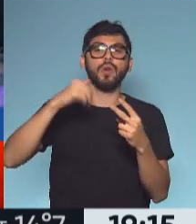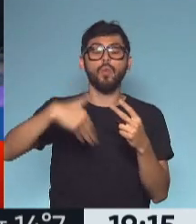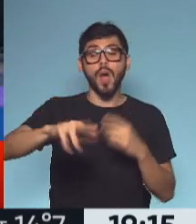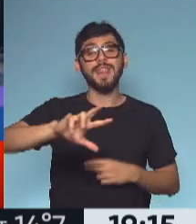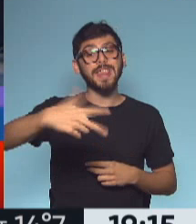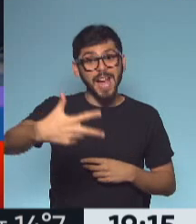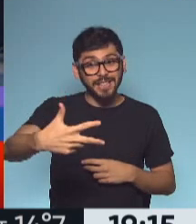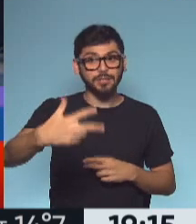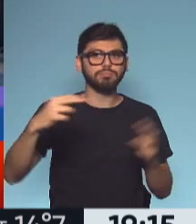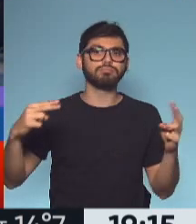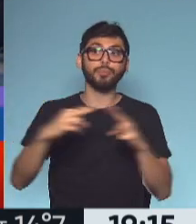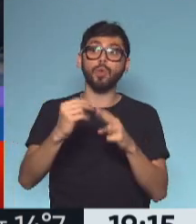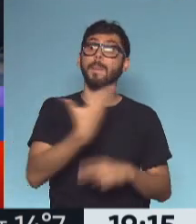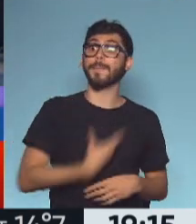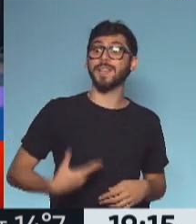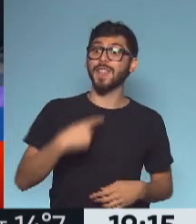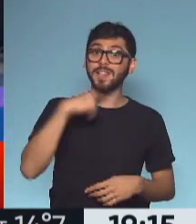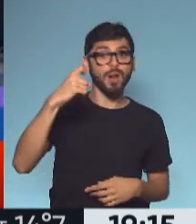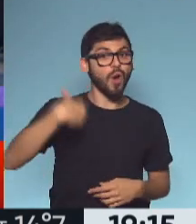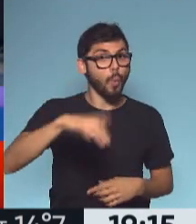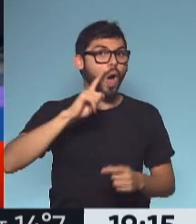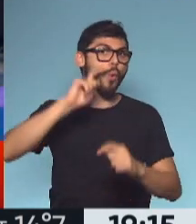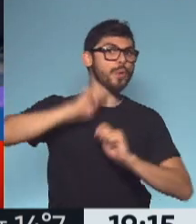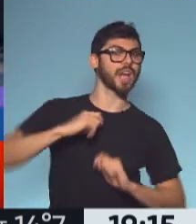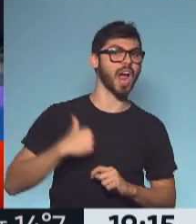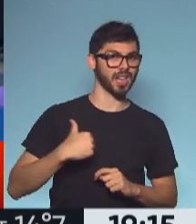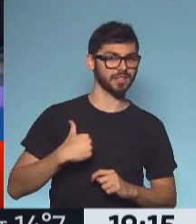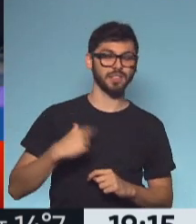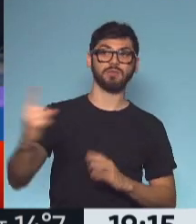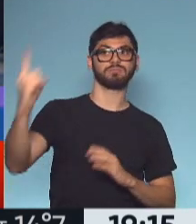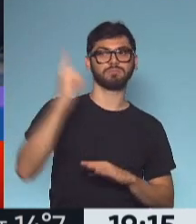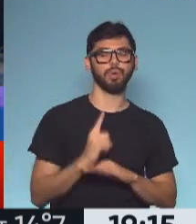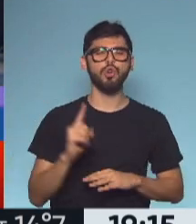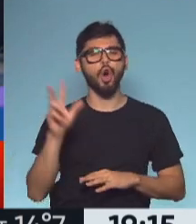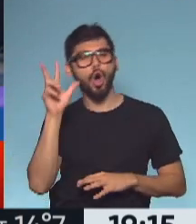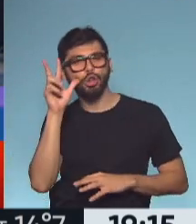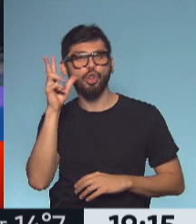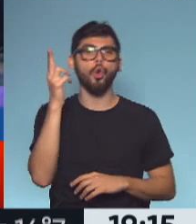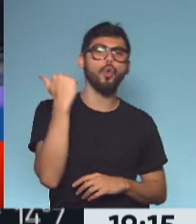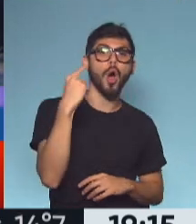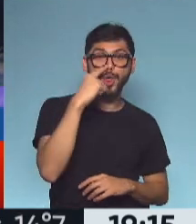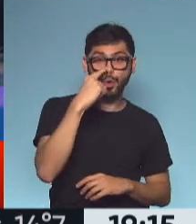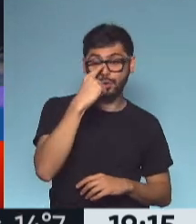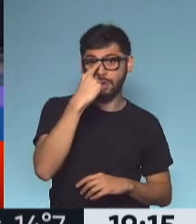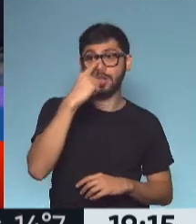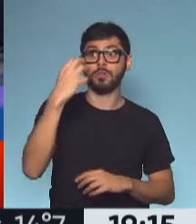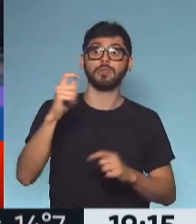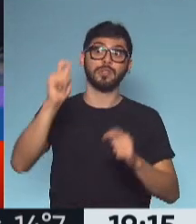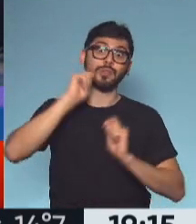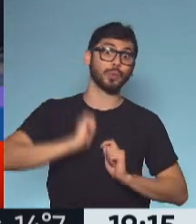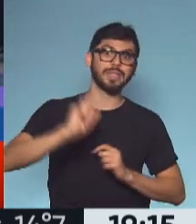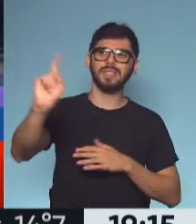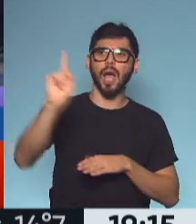donde el presidente español va a estar visitando Argentina. Esto va a ser el 8 y 9 de junio para un encuentro justamente de carácter sobre